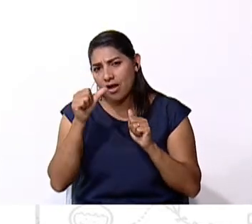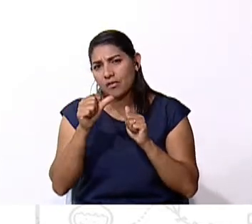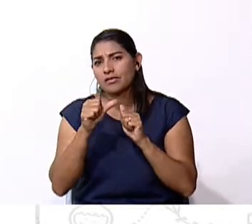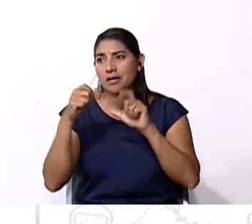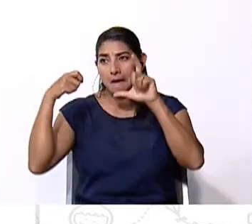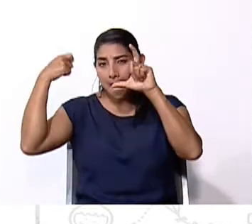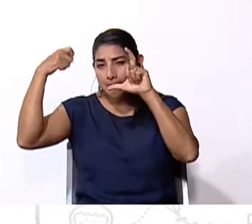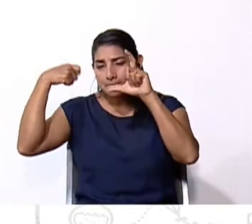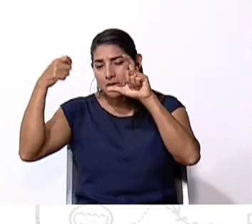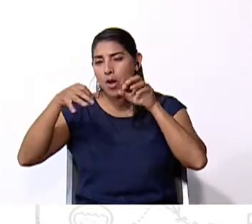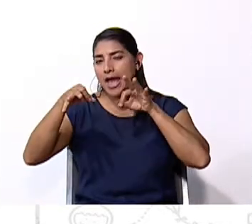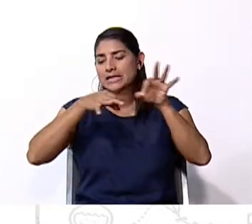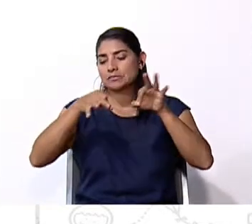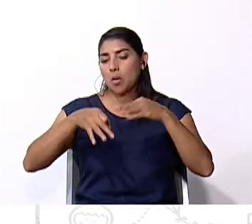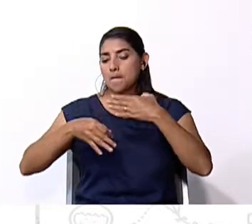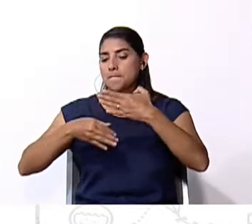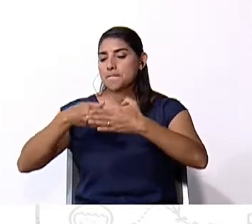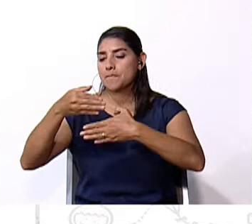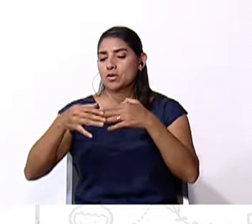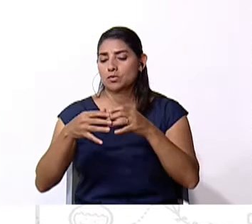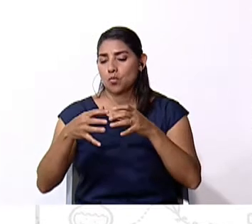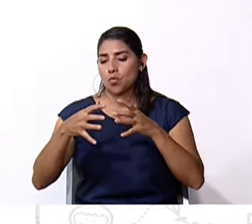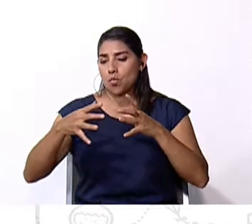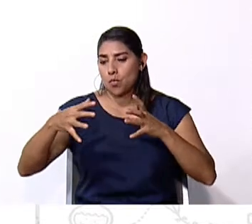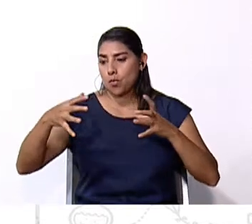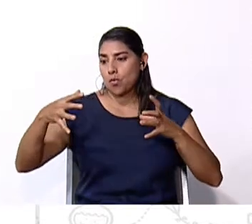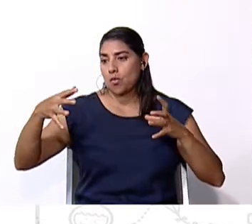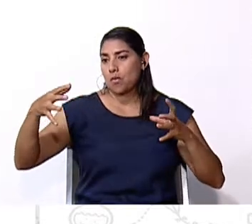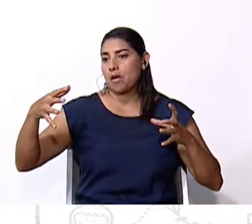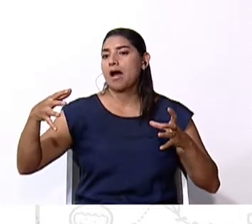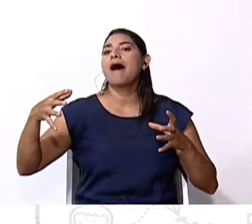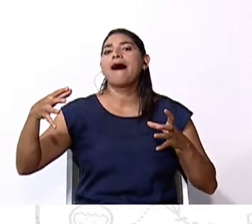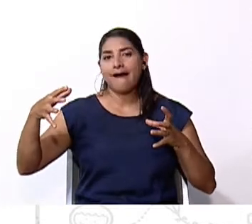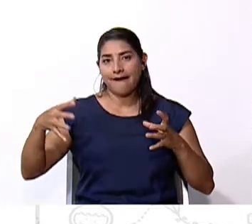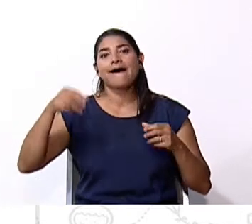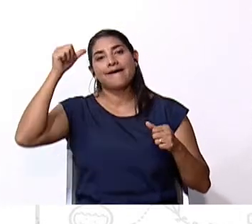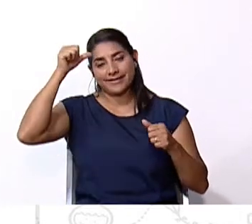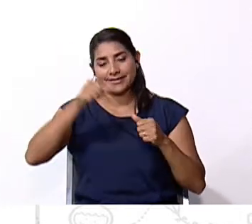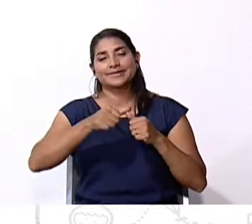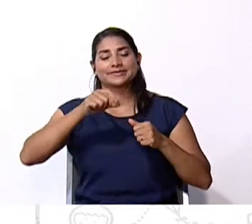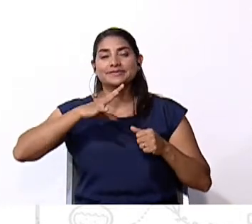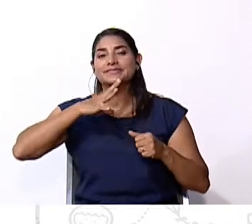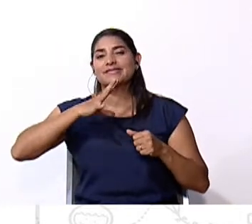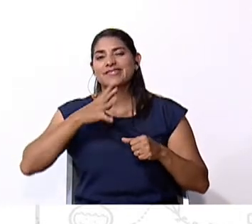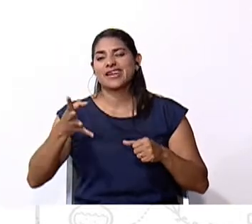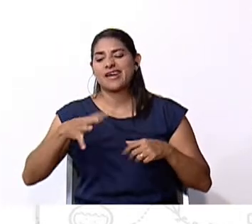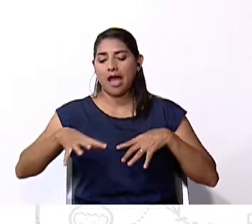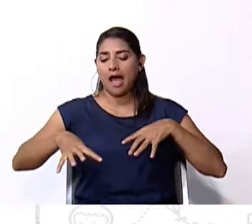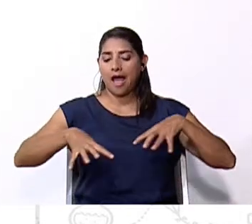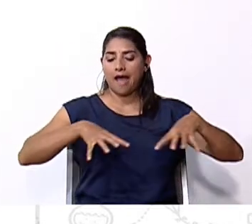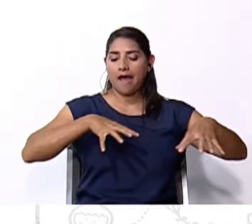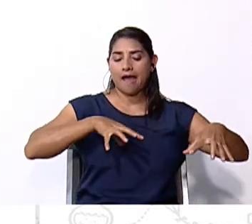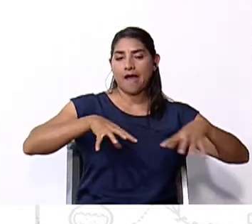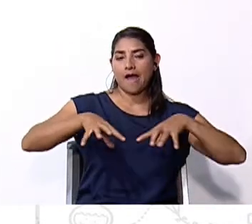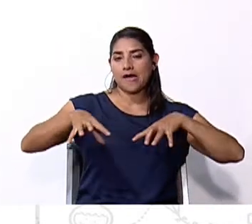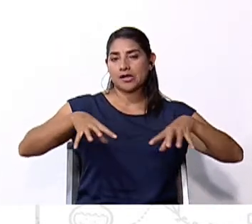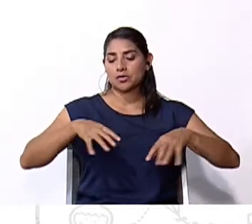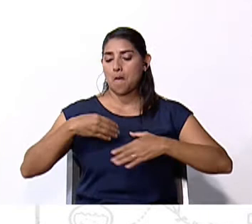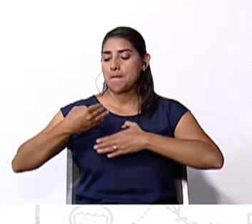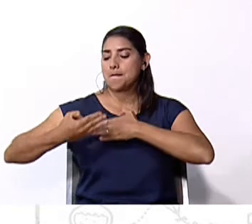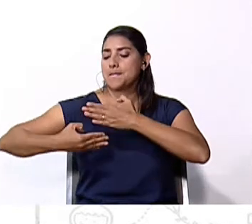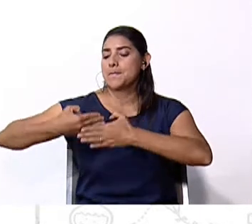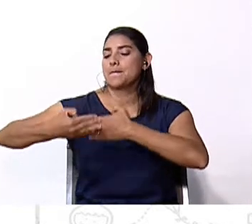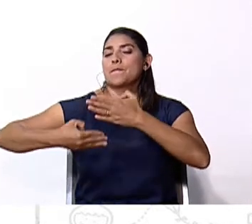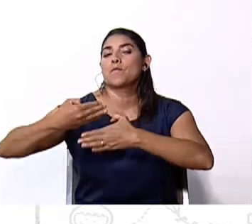video hablaban del proceso de crecimiento, estamos haciendo referencia a acciones o a